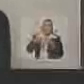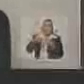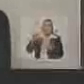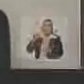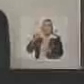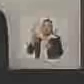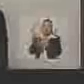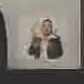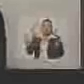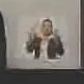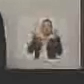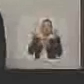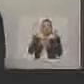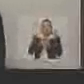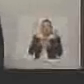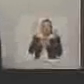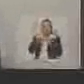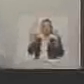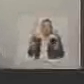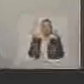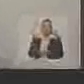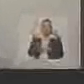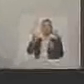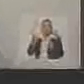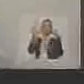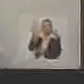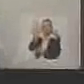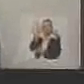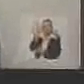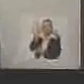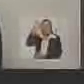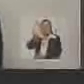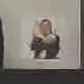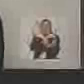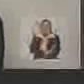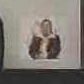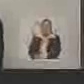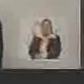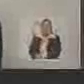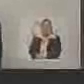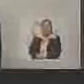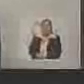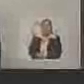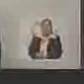los parques, actividades en parques y en jardines de la delegación para que